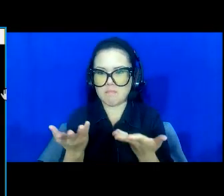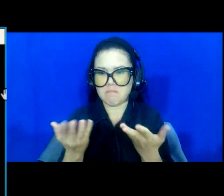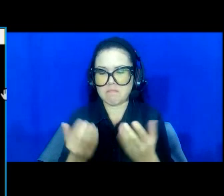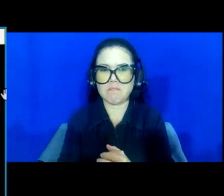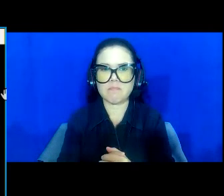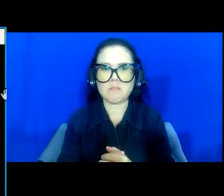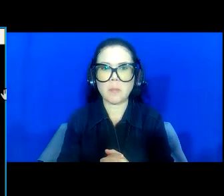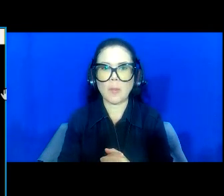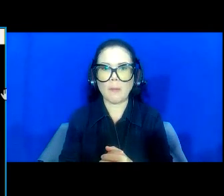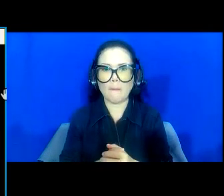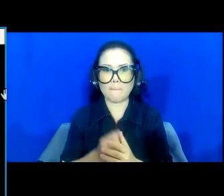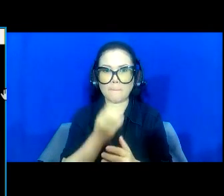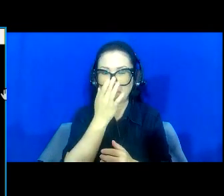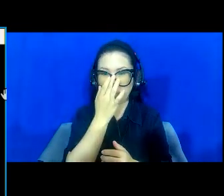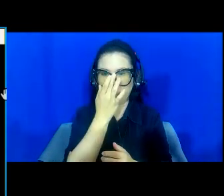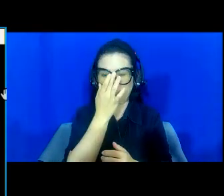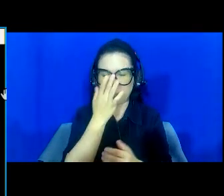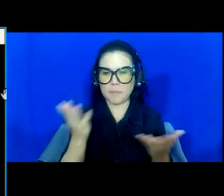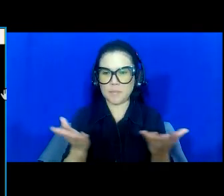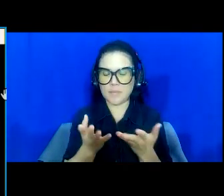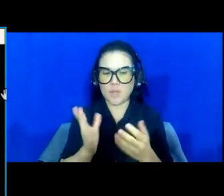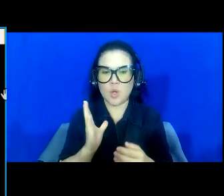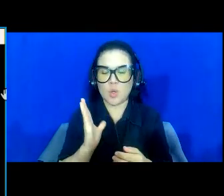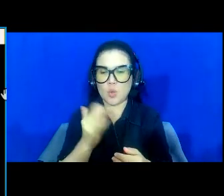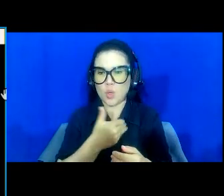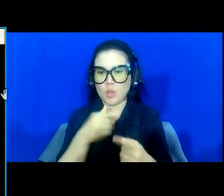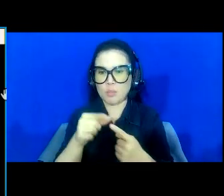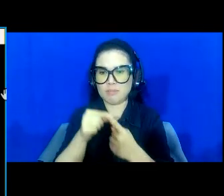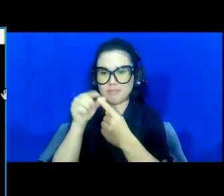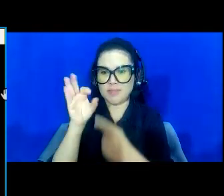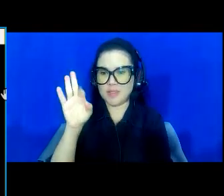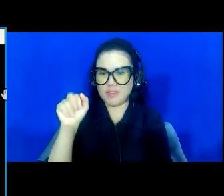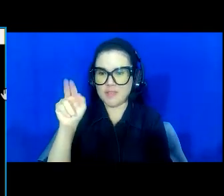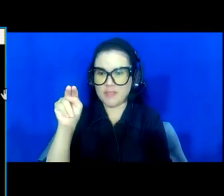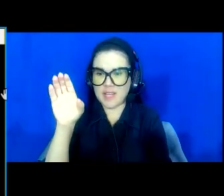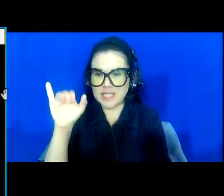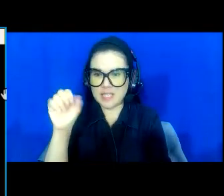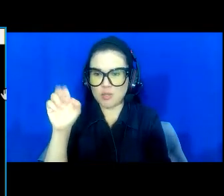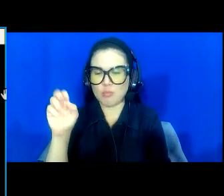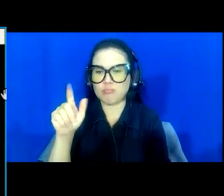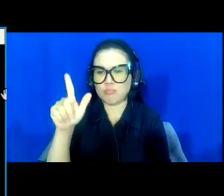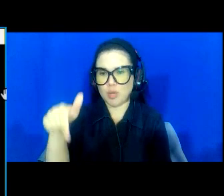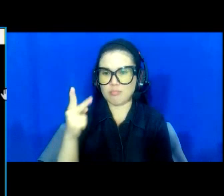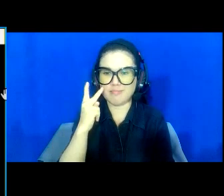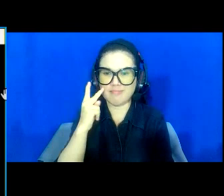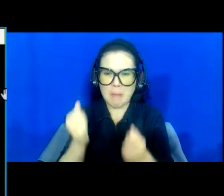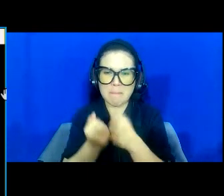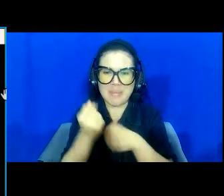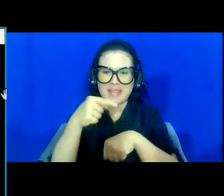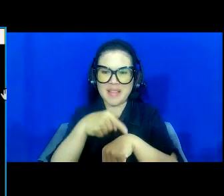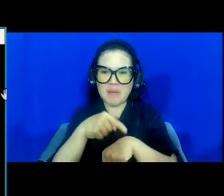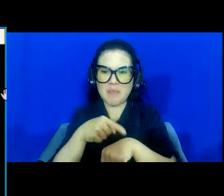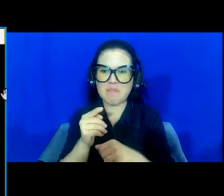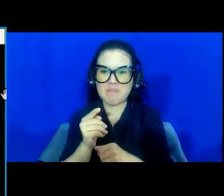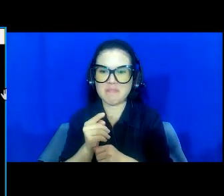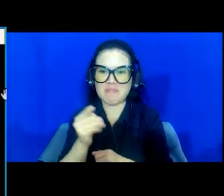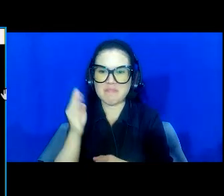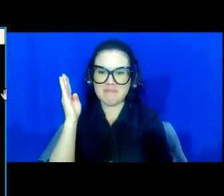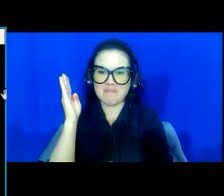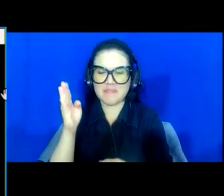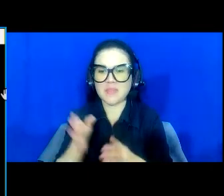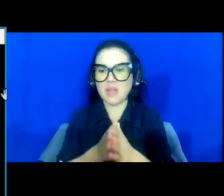Así que acá nuestro especialista en IAS, Francisco, que lo van a estar viendo ahorita por más tiempo, nos preparó